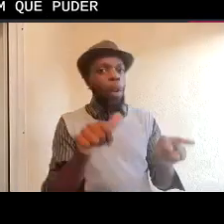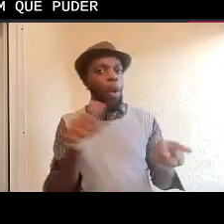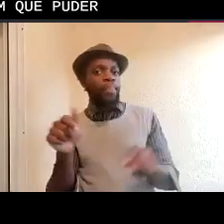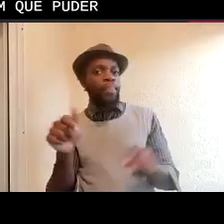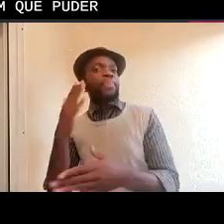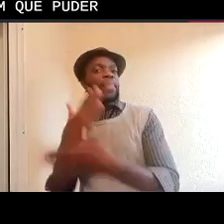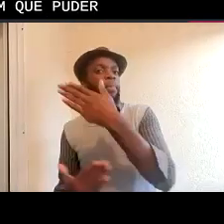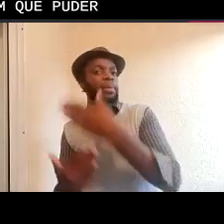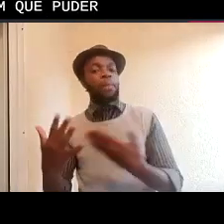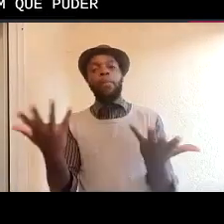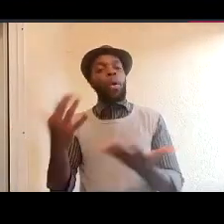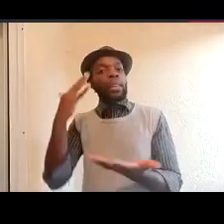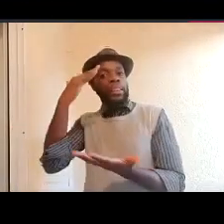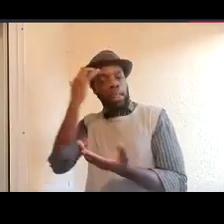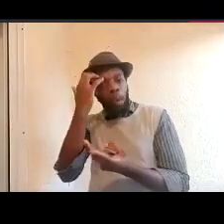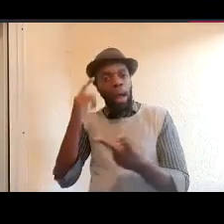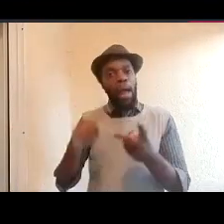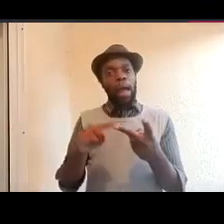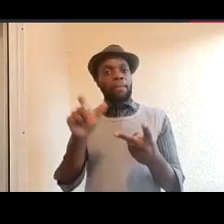intelectual, es accesible sordo?